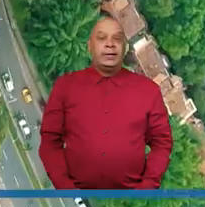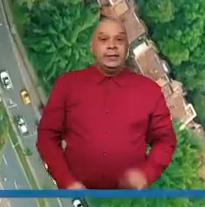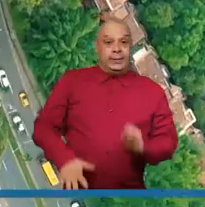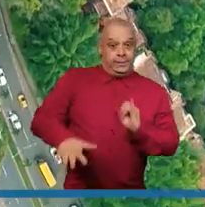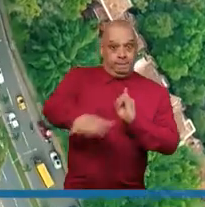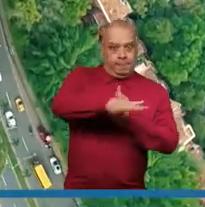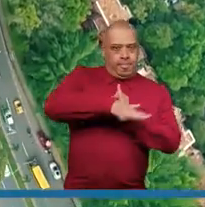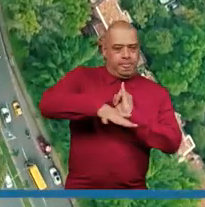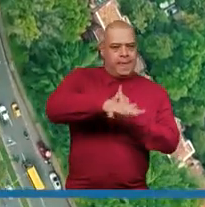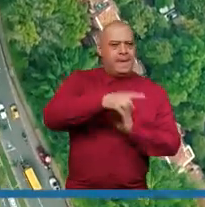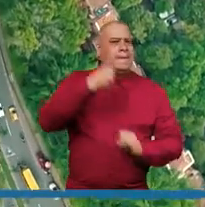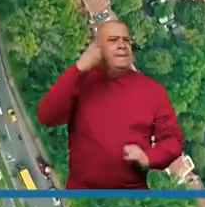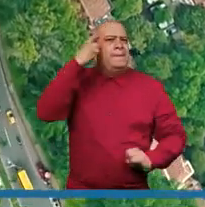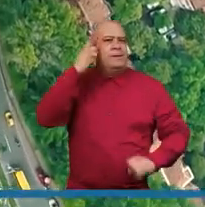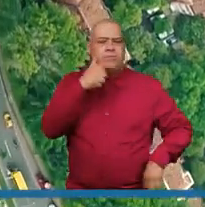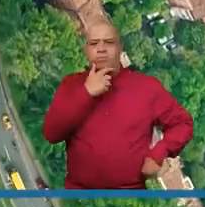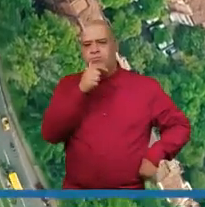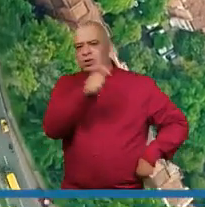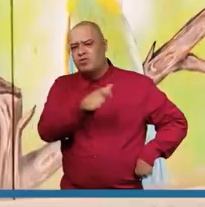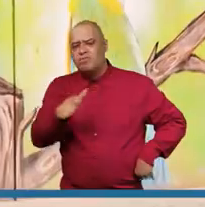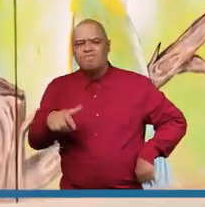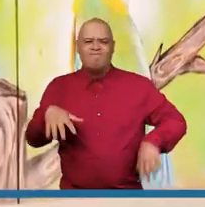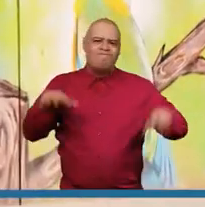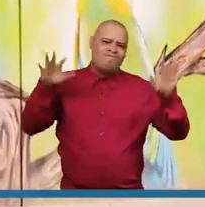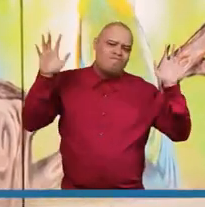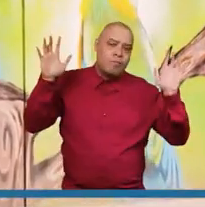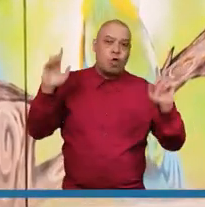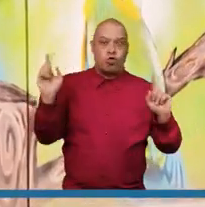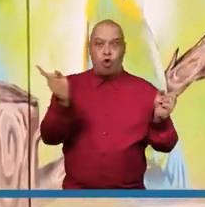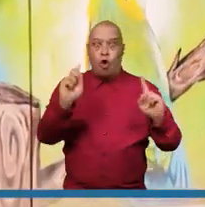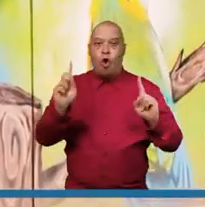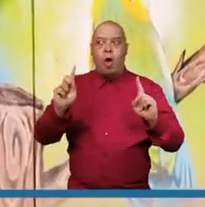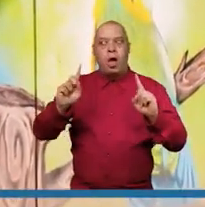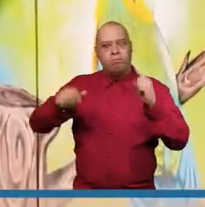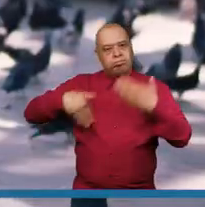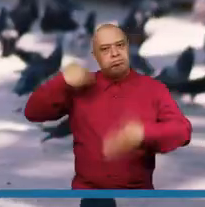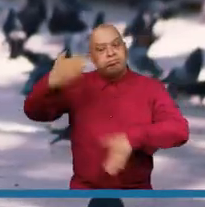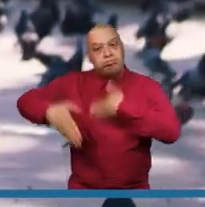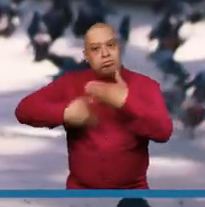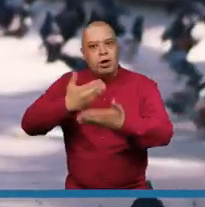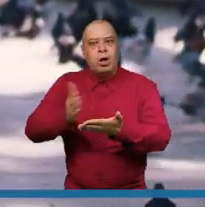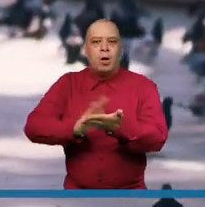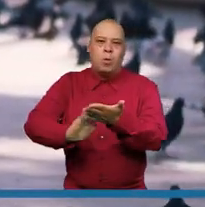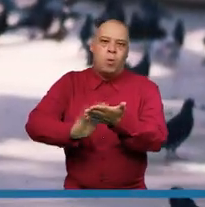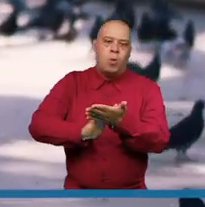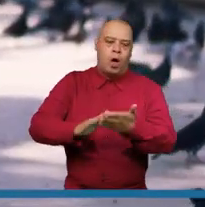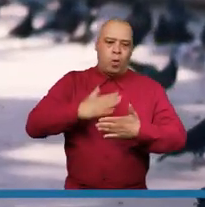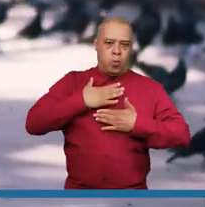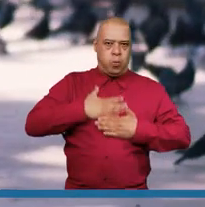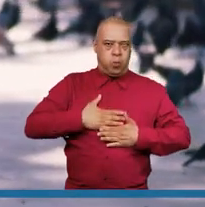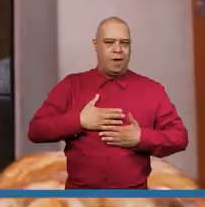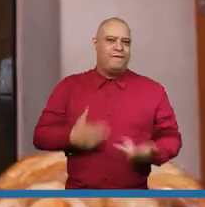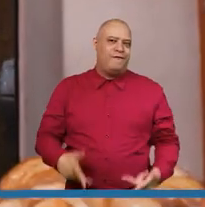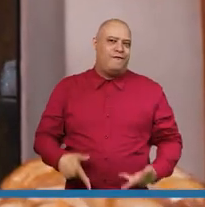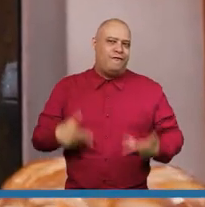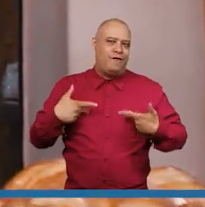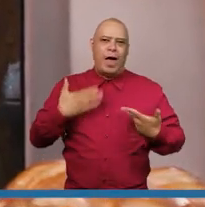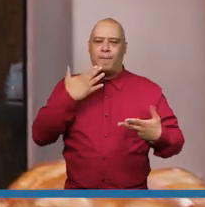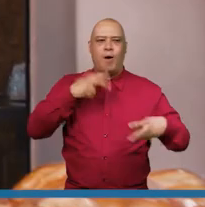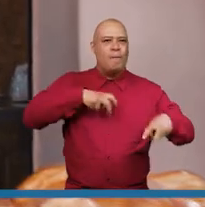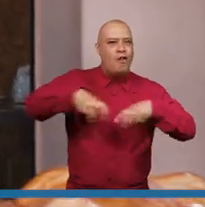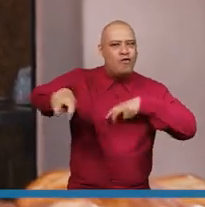Los temas metropolitanos pueden sonar tal vez muy alejados para la realidad de la gente, pero al final del día ayudan a resolverles cosas muy,